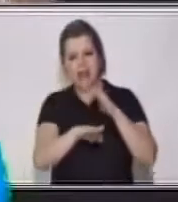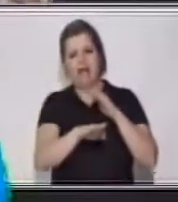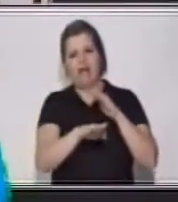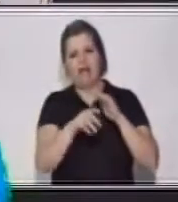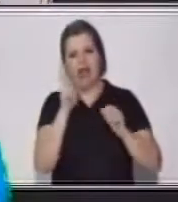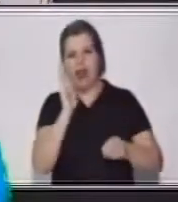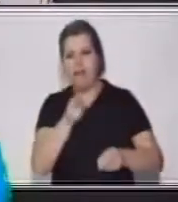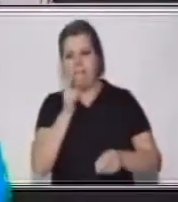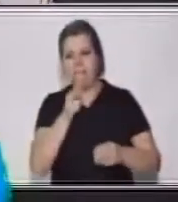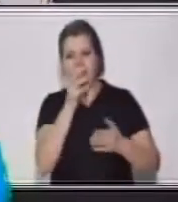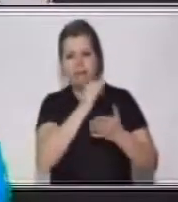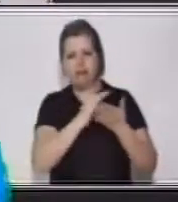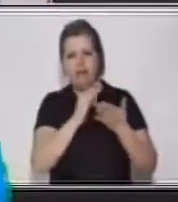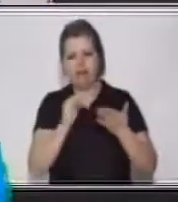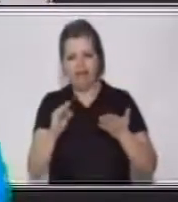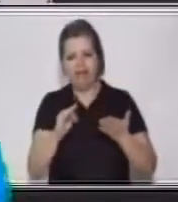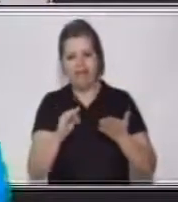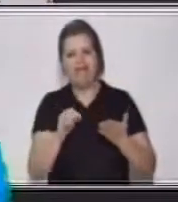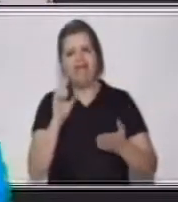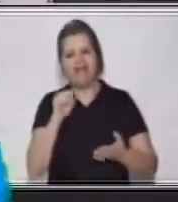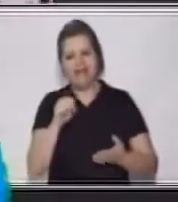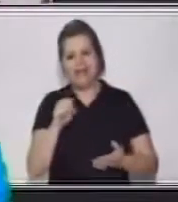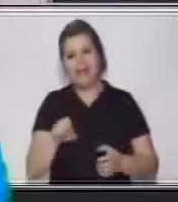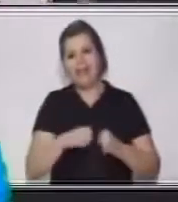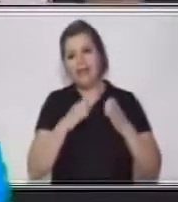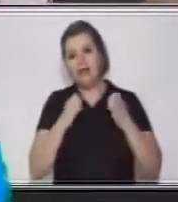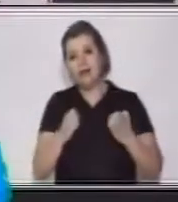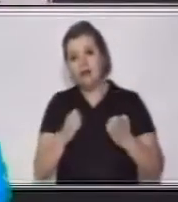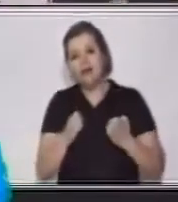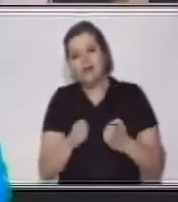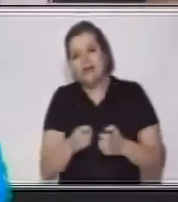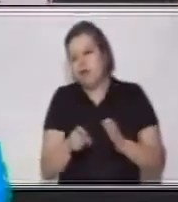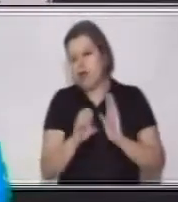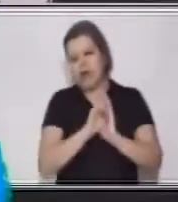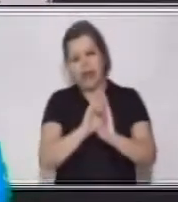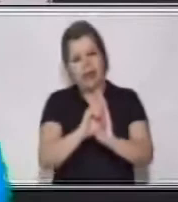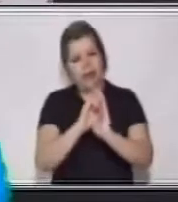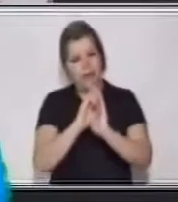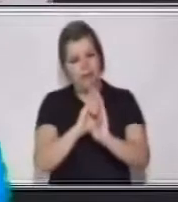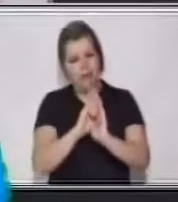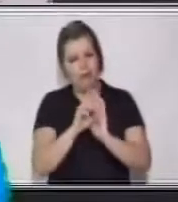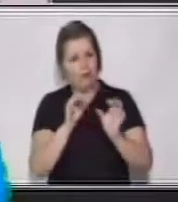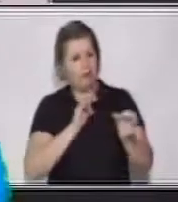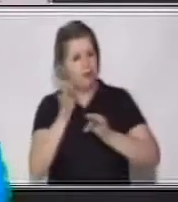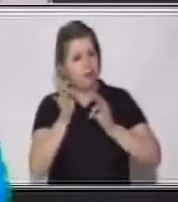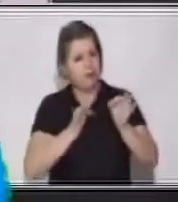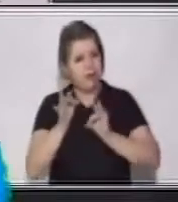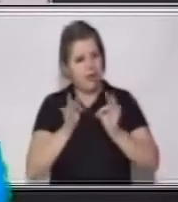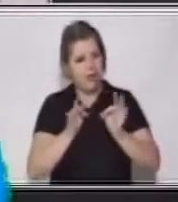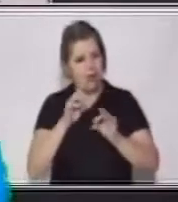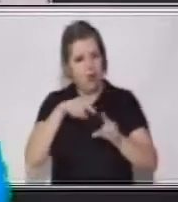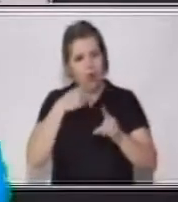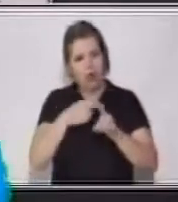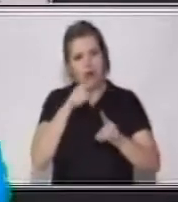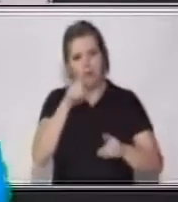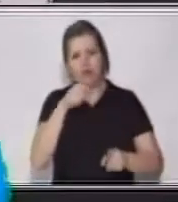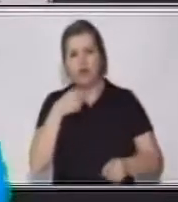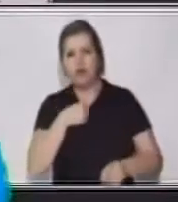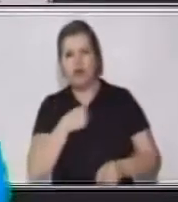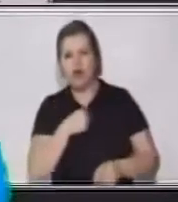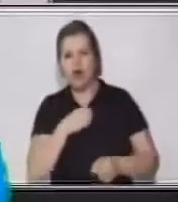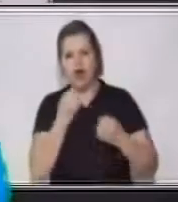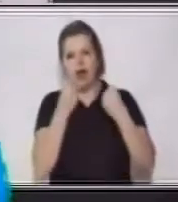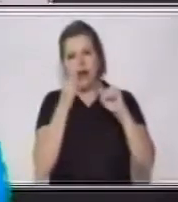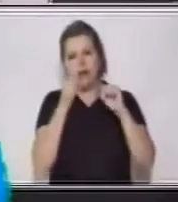y dentro de un morfema flexivo, que en este caso el morfema flexivo lo vamos a estar también explicando cuando nosotros hagamos un